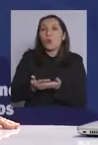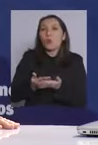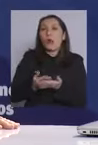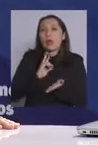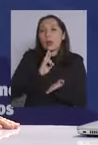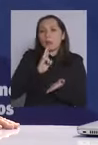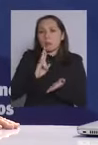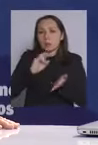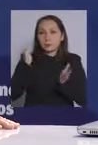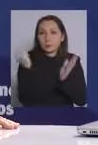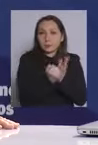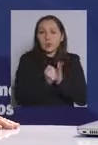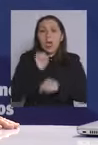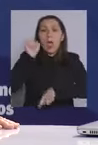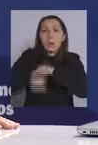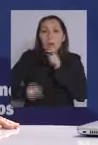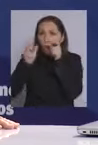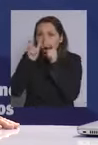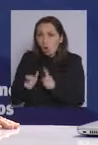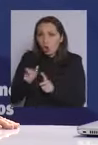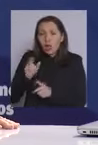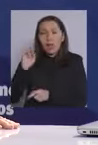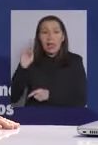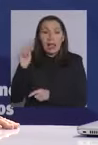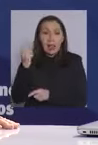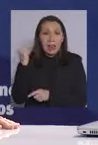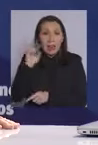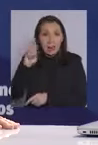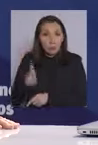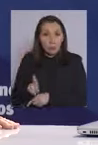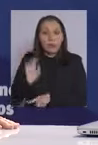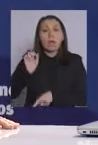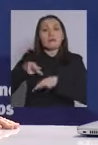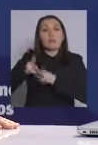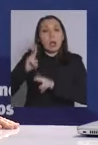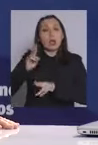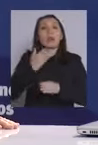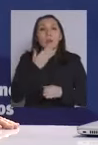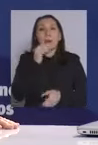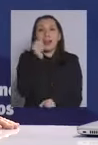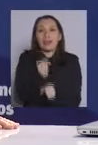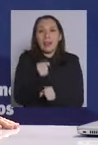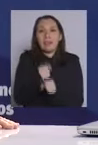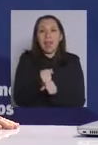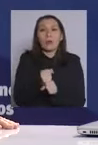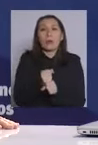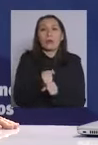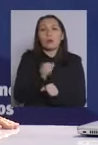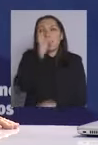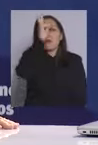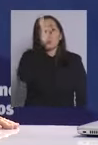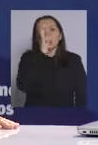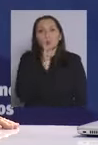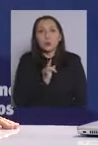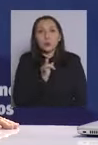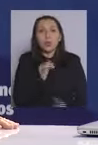resolución aprobada por la Contraloría, autorizó al trabajo de los